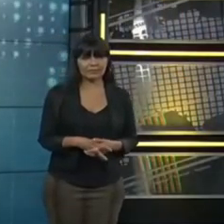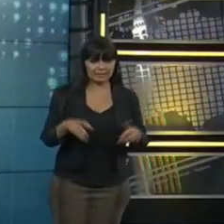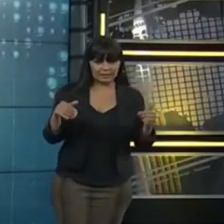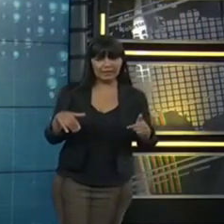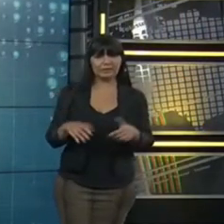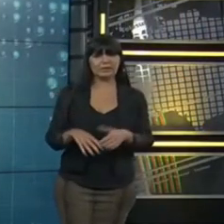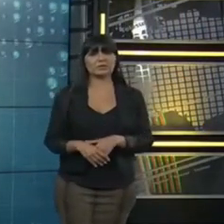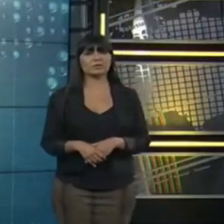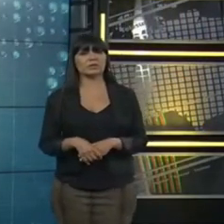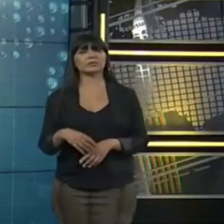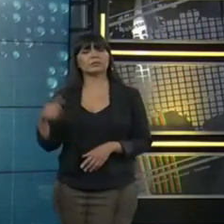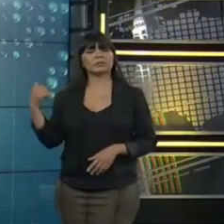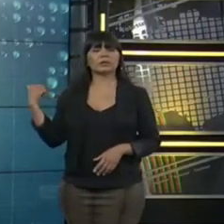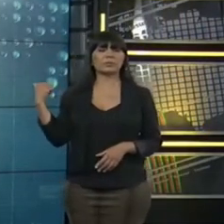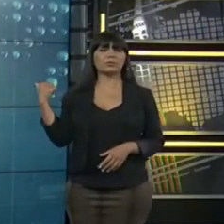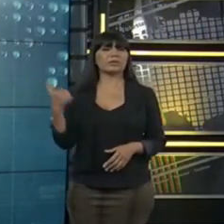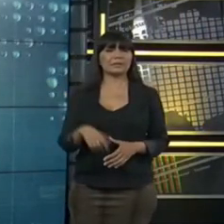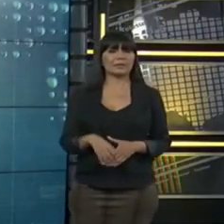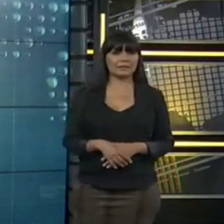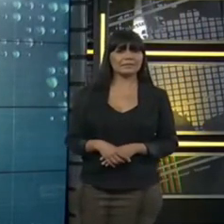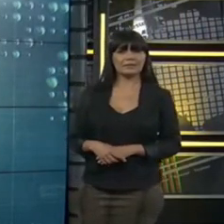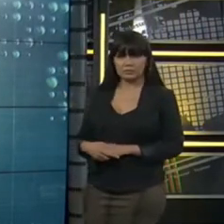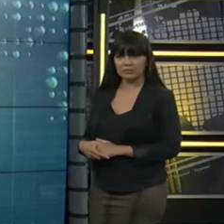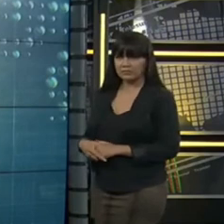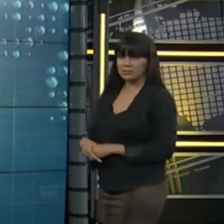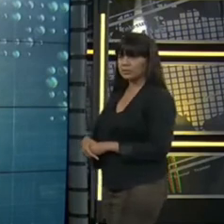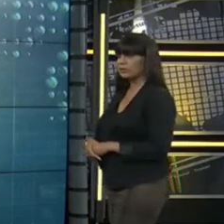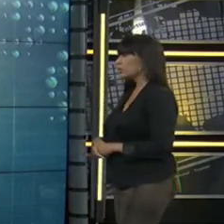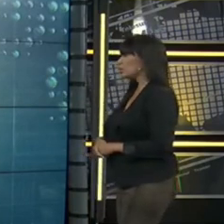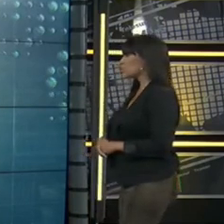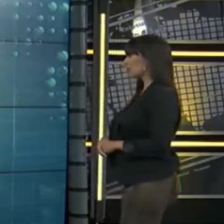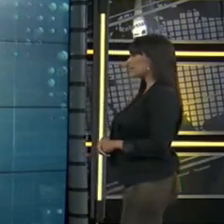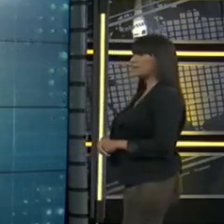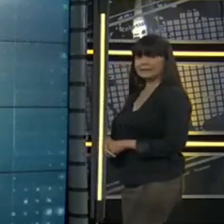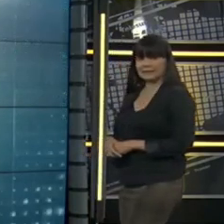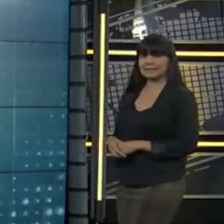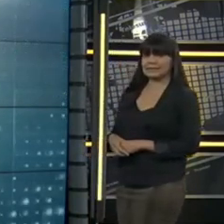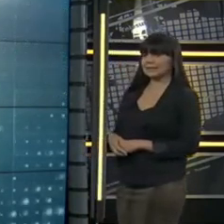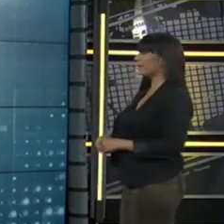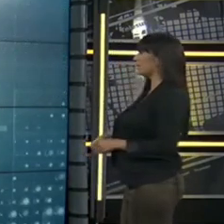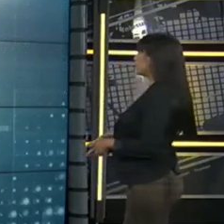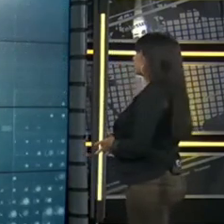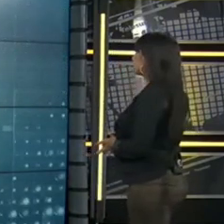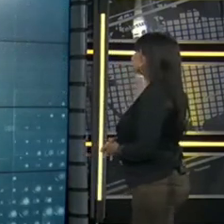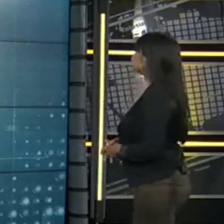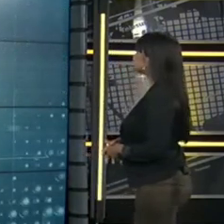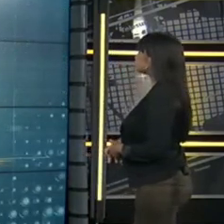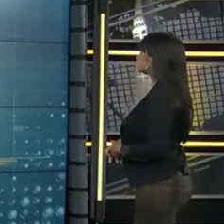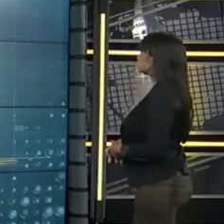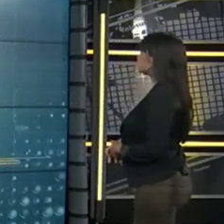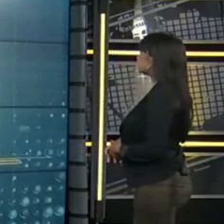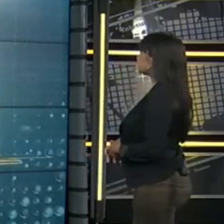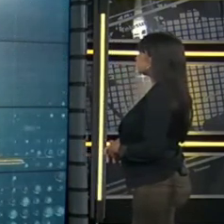capital latinoamericana. Aquí nos encontramos y nuestra corresponsal Madeleine García suma información sobre esta bilateral de ayer. Made, bienvenida.